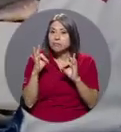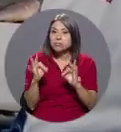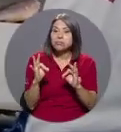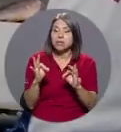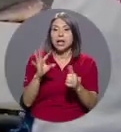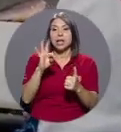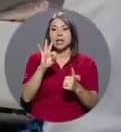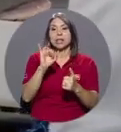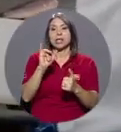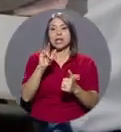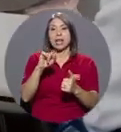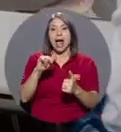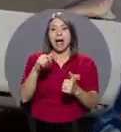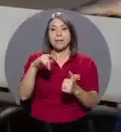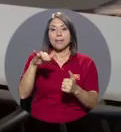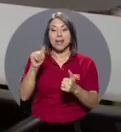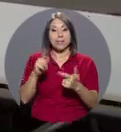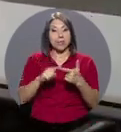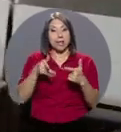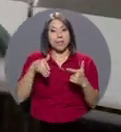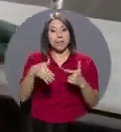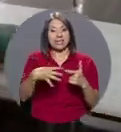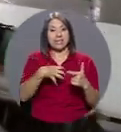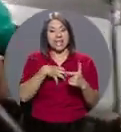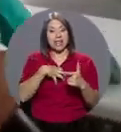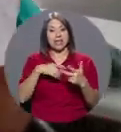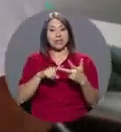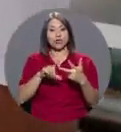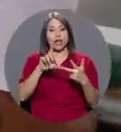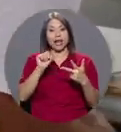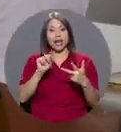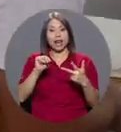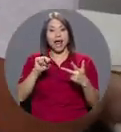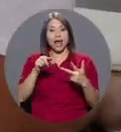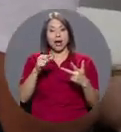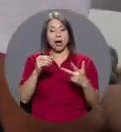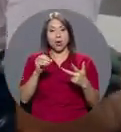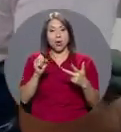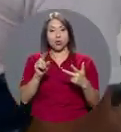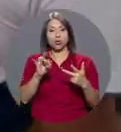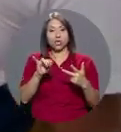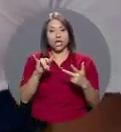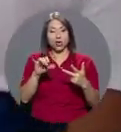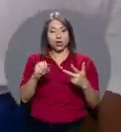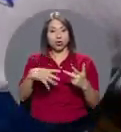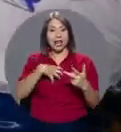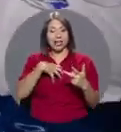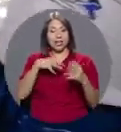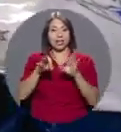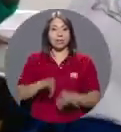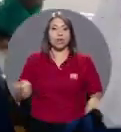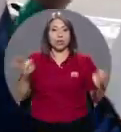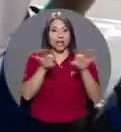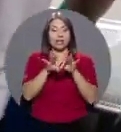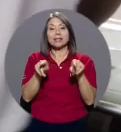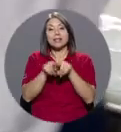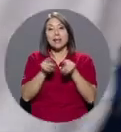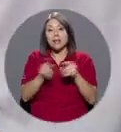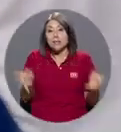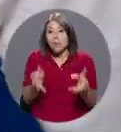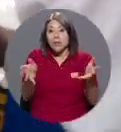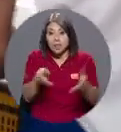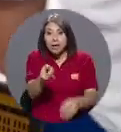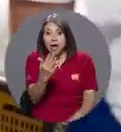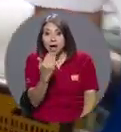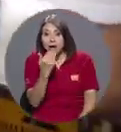todo tilapia, algunos peces nativos, algunos langostinos nativos que son importantes, y a fomentar el consumo de